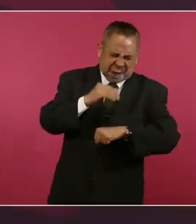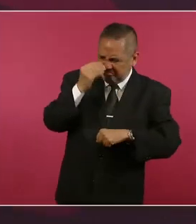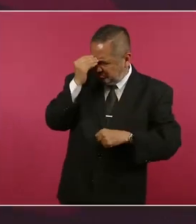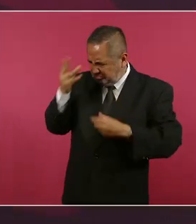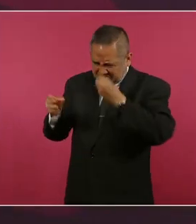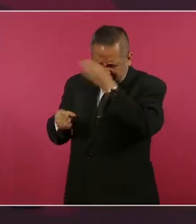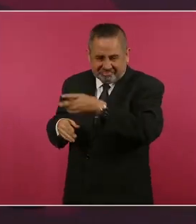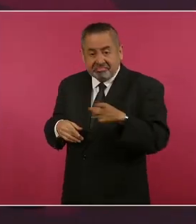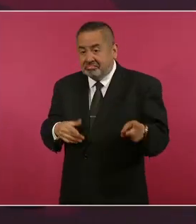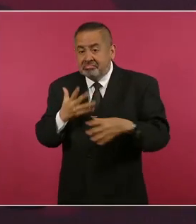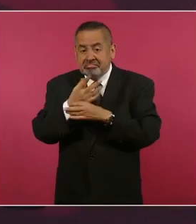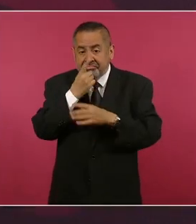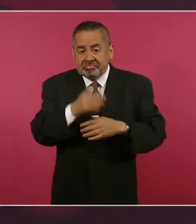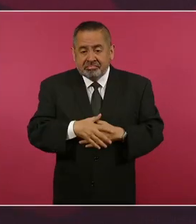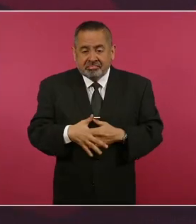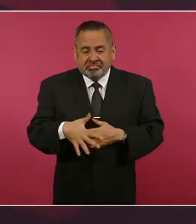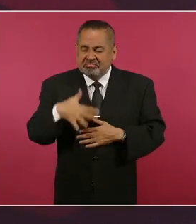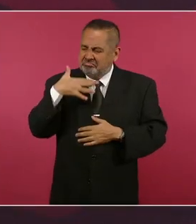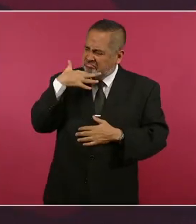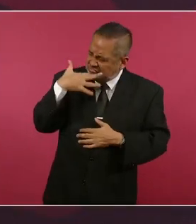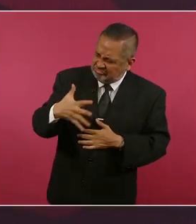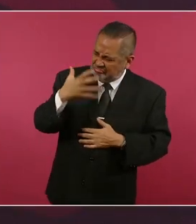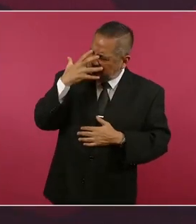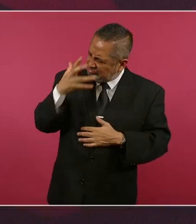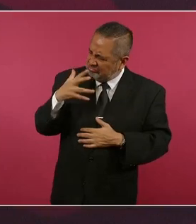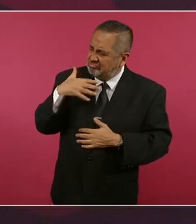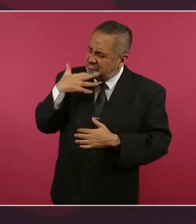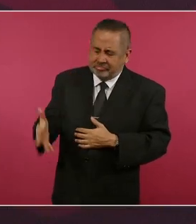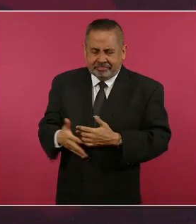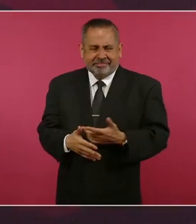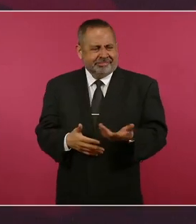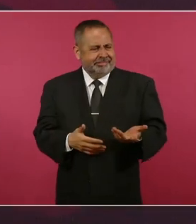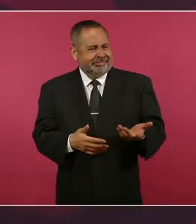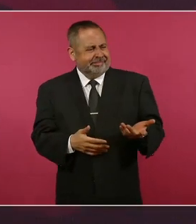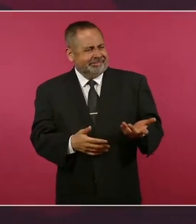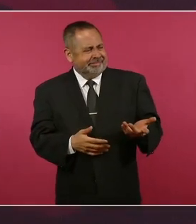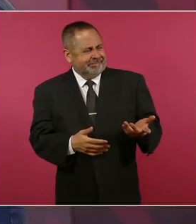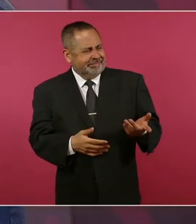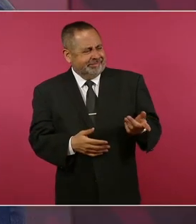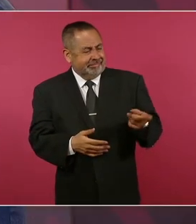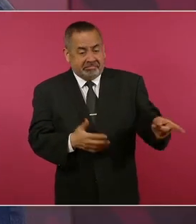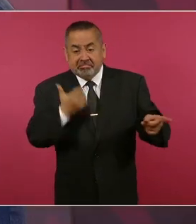¿Sucia qué? En serio. Sí.